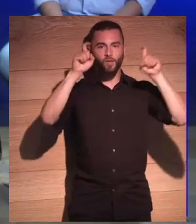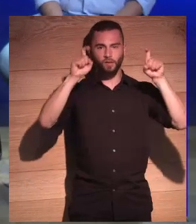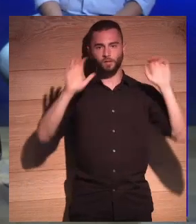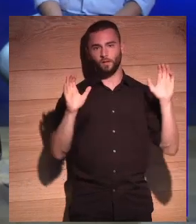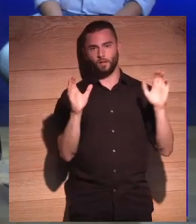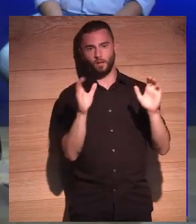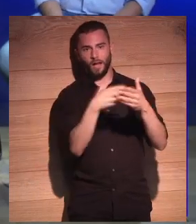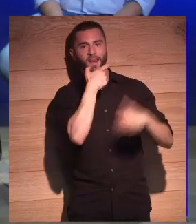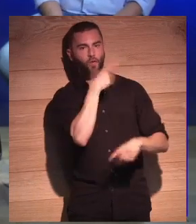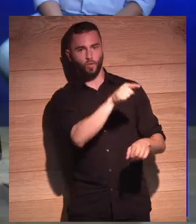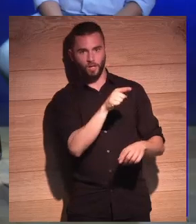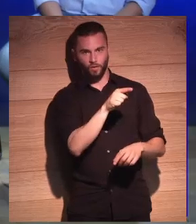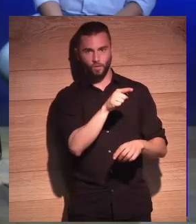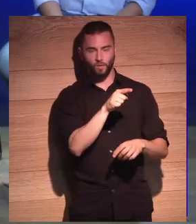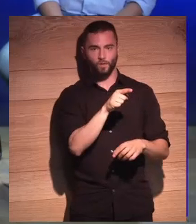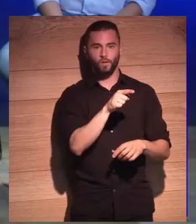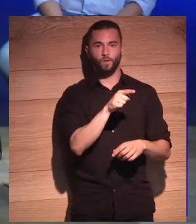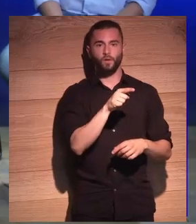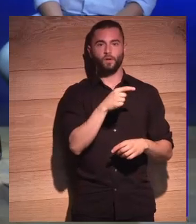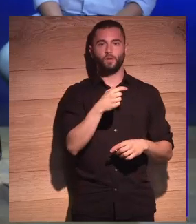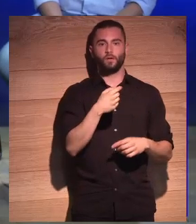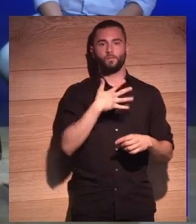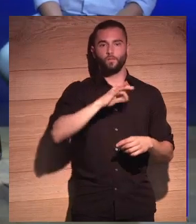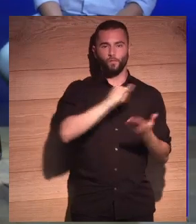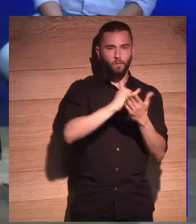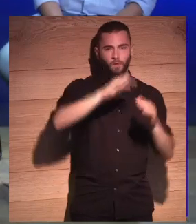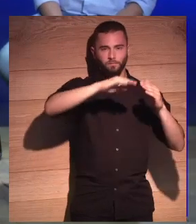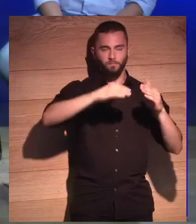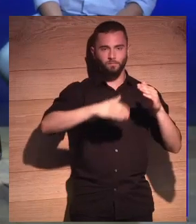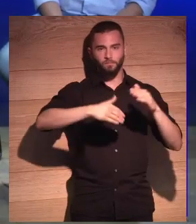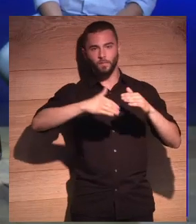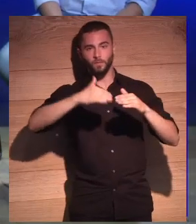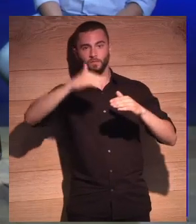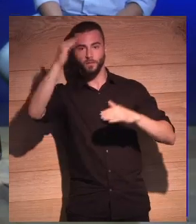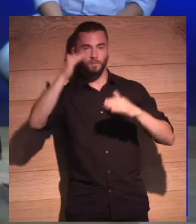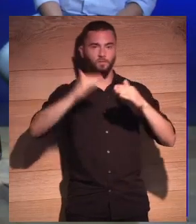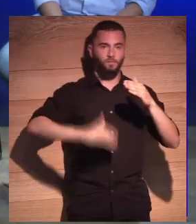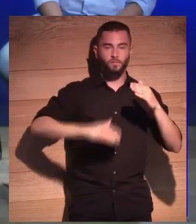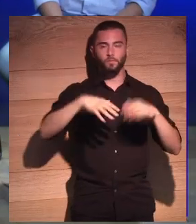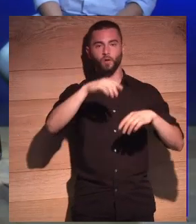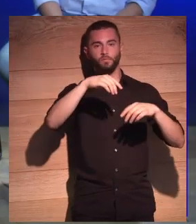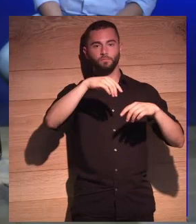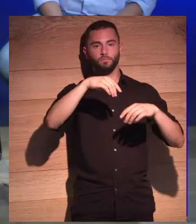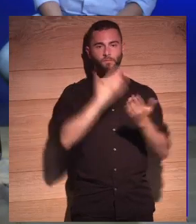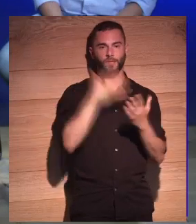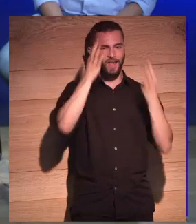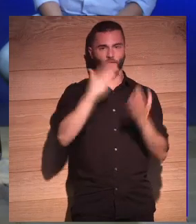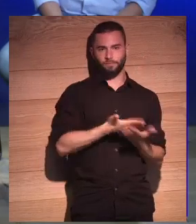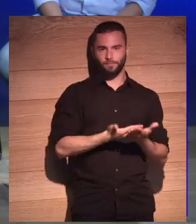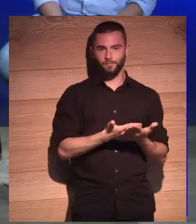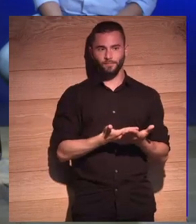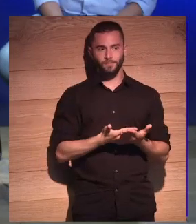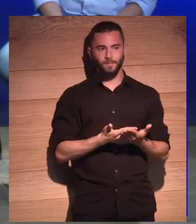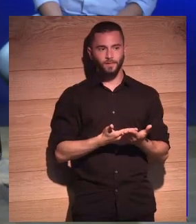¿vale? Bien, pues en algunos casos va subiendo, va más o menos bien, pero de pronto aparece un dato estadístico y es que el